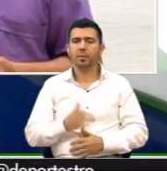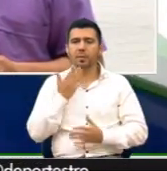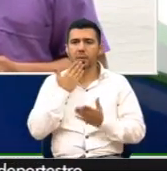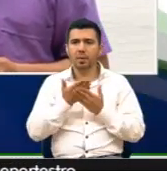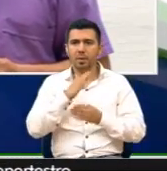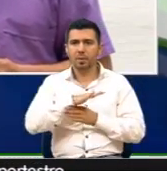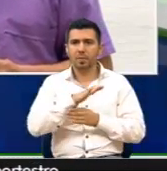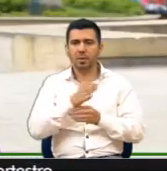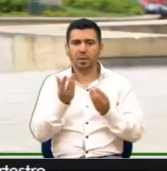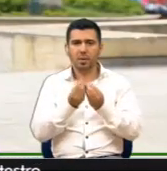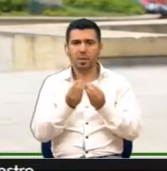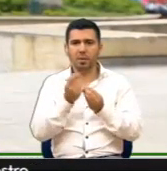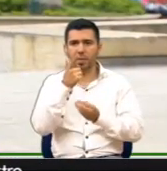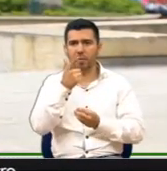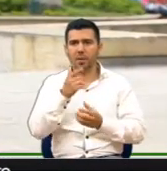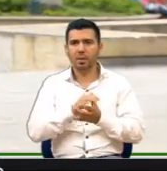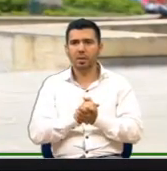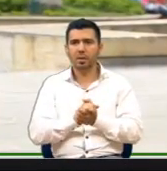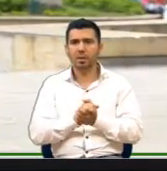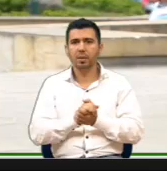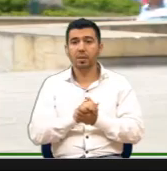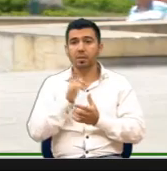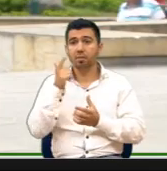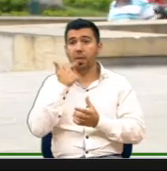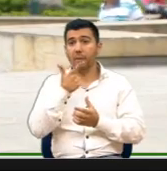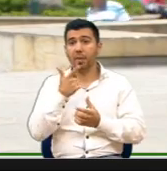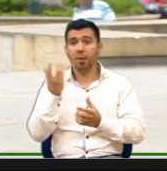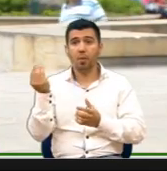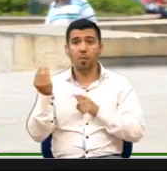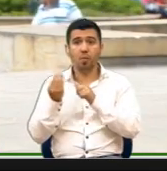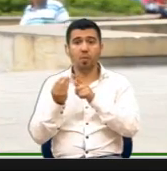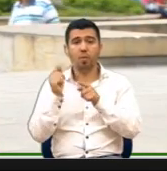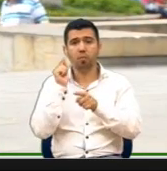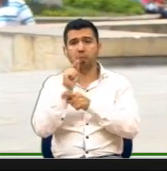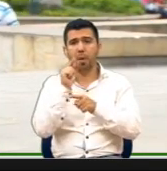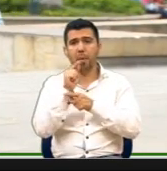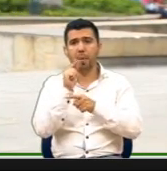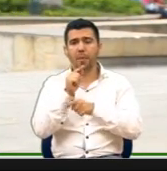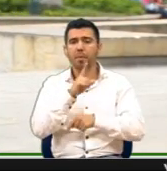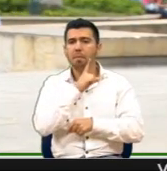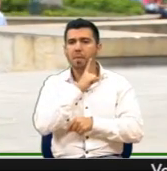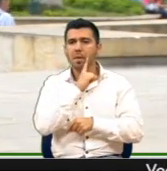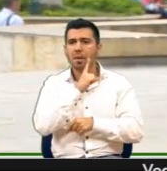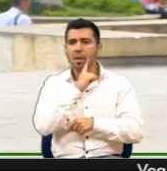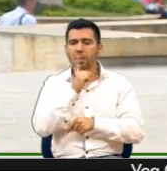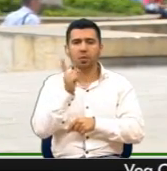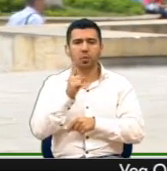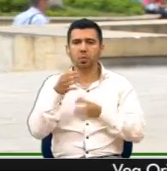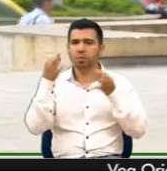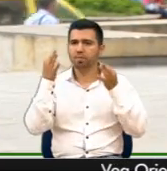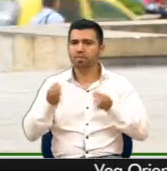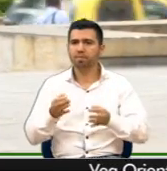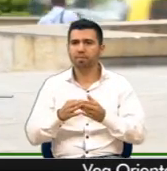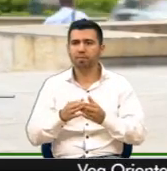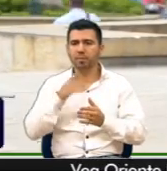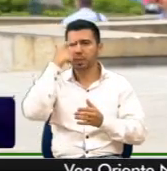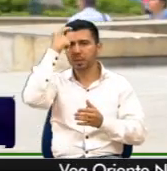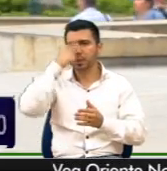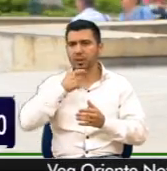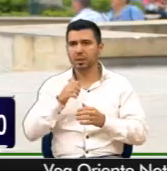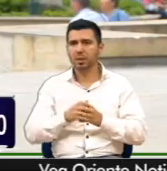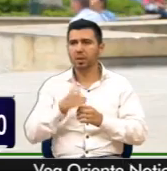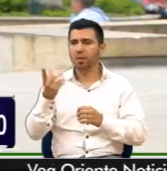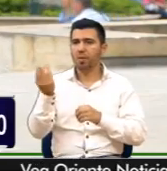Muy buenas tardes, compañeros en estudios. Como mentiroso e incumplido fue calificado el alcalde de Bucaramanga por parte de la